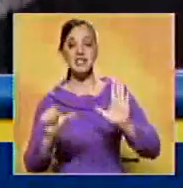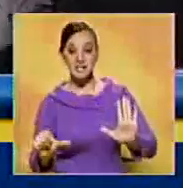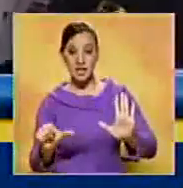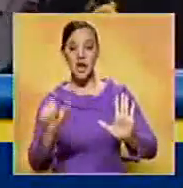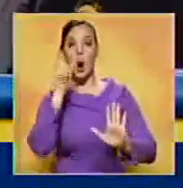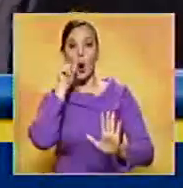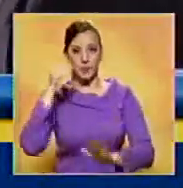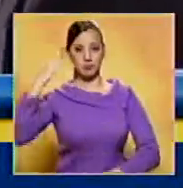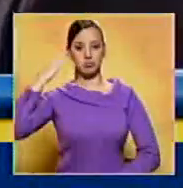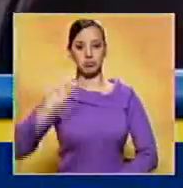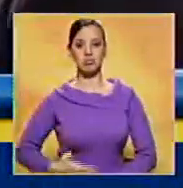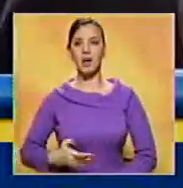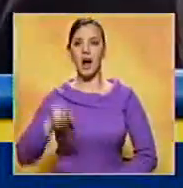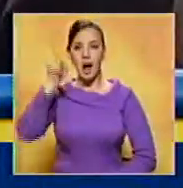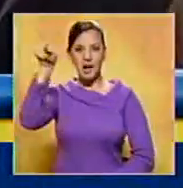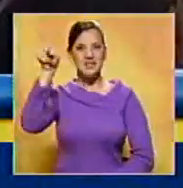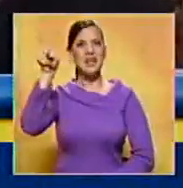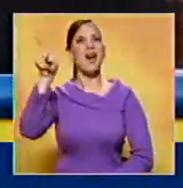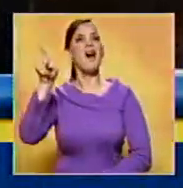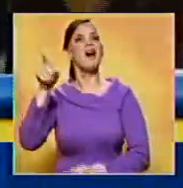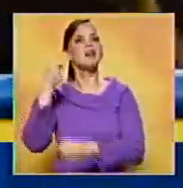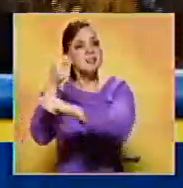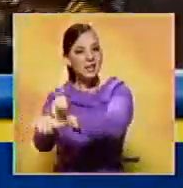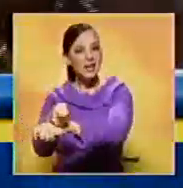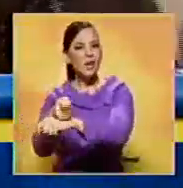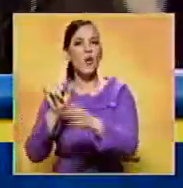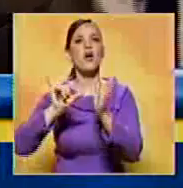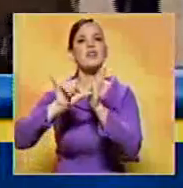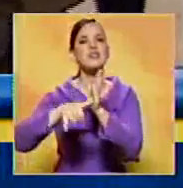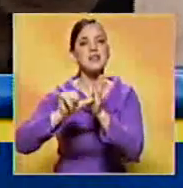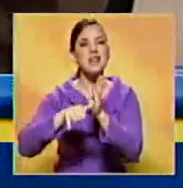venezolanos graduados en la República de Belarus como ingenieros en la